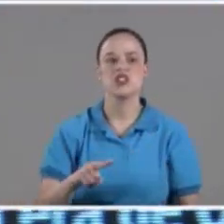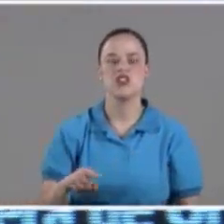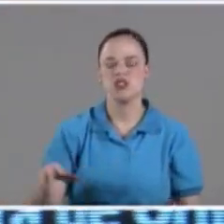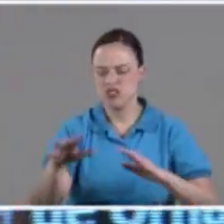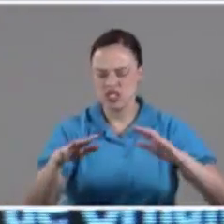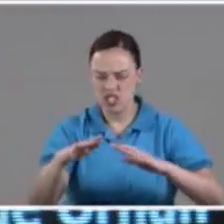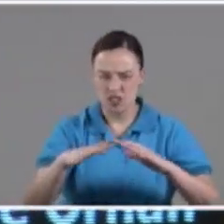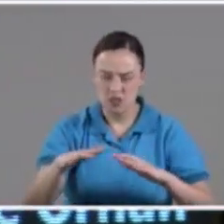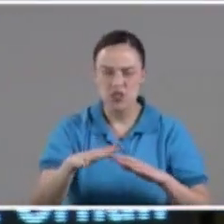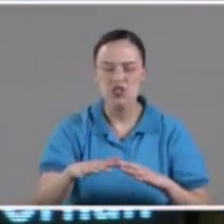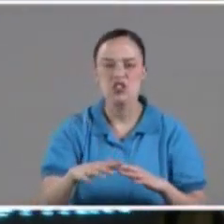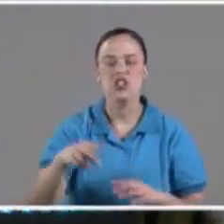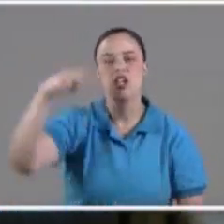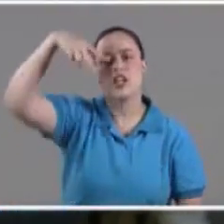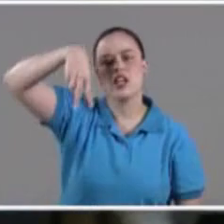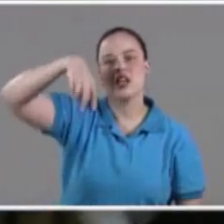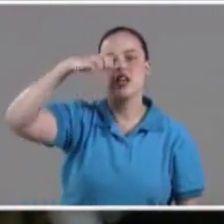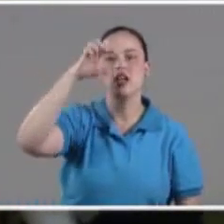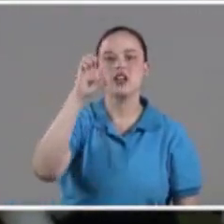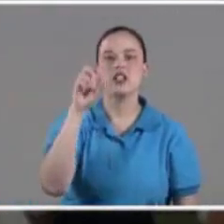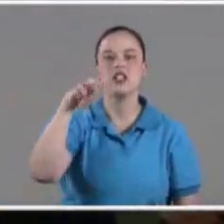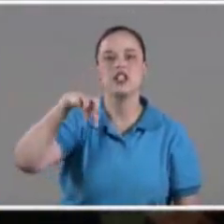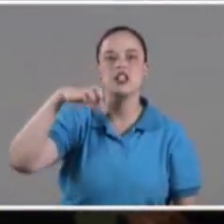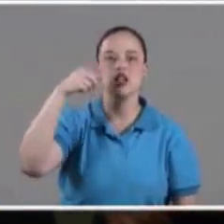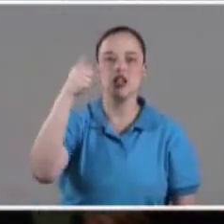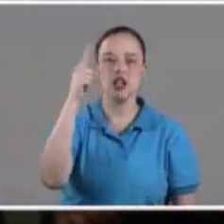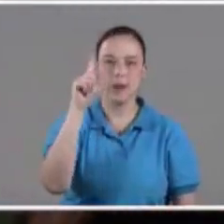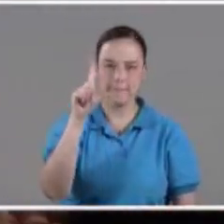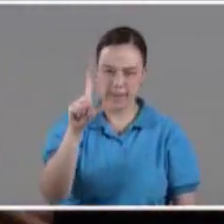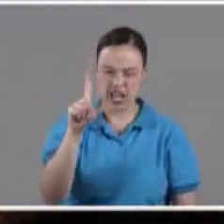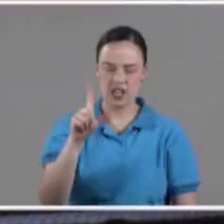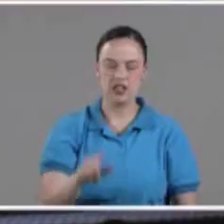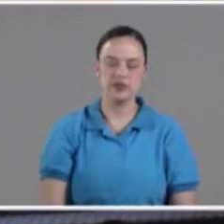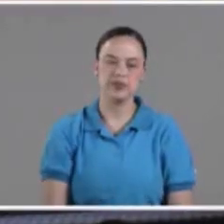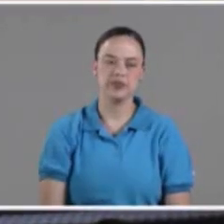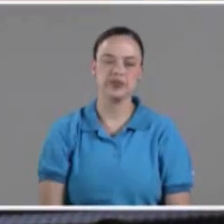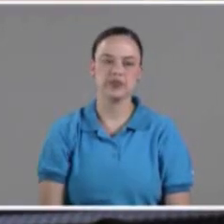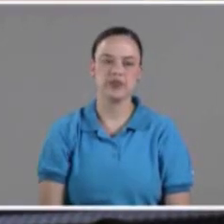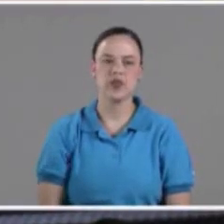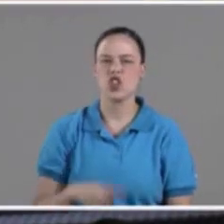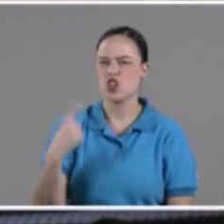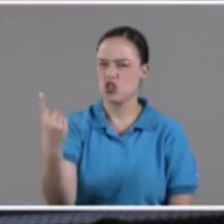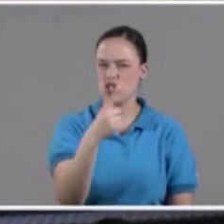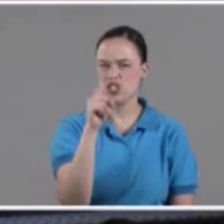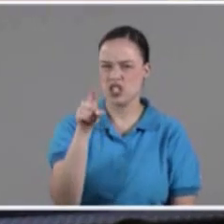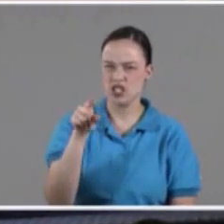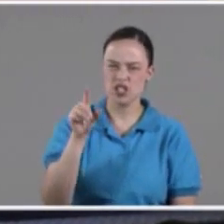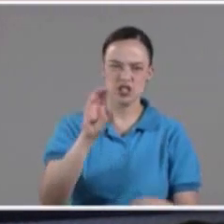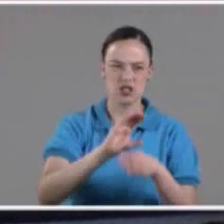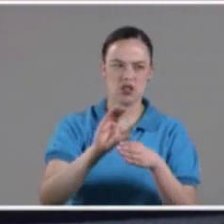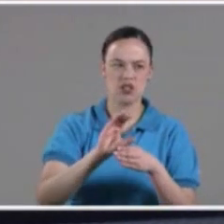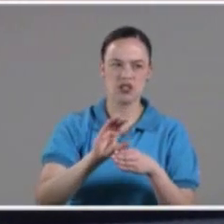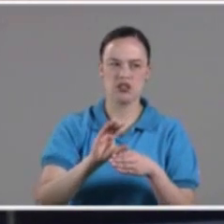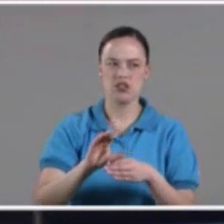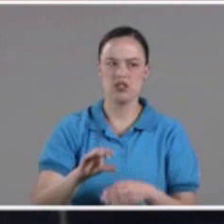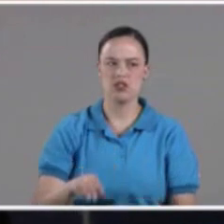el terremoto en nepal las avalanchas y que todo eso que se dieron